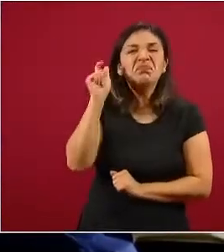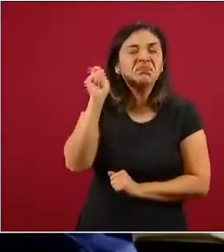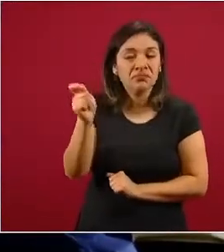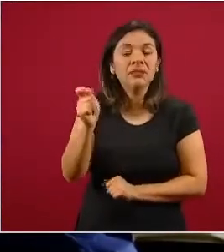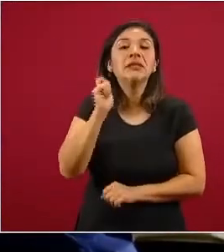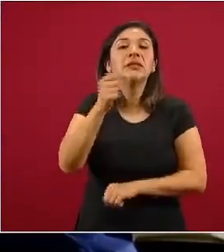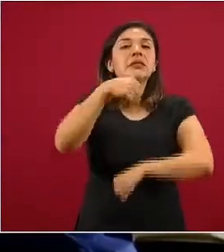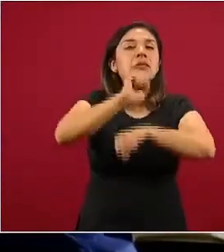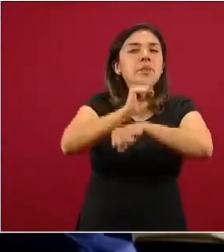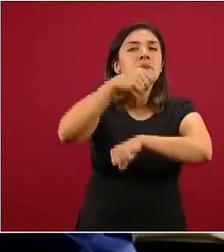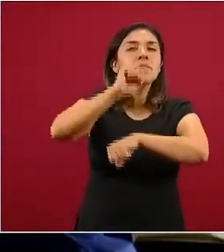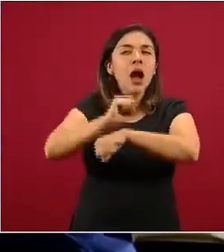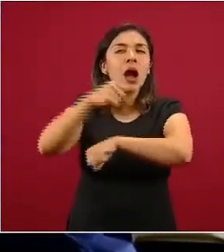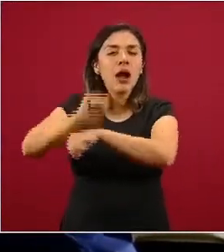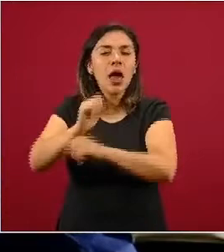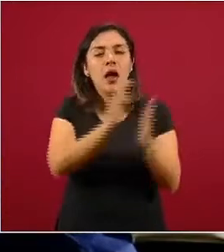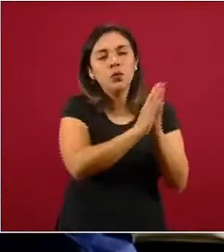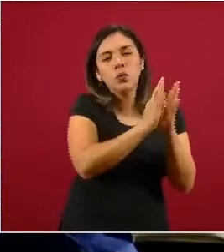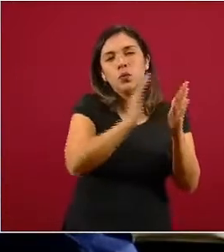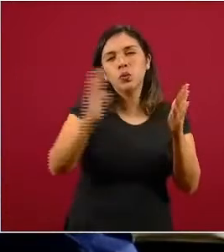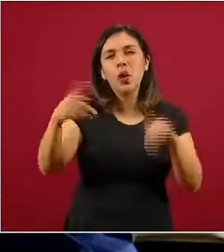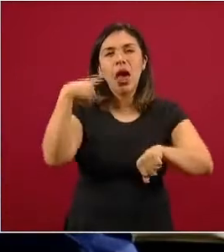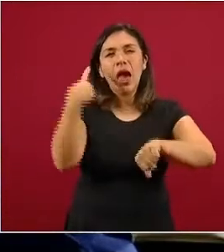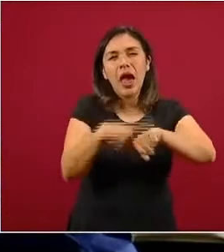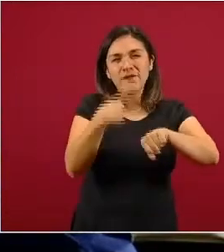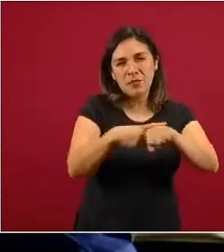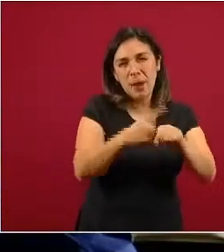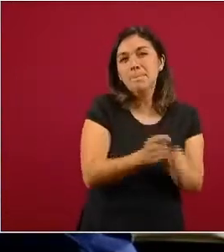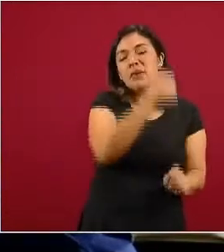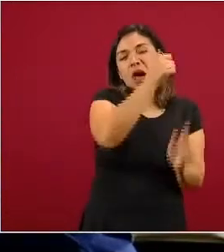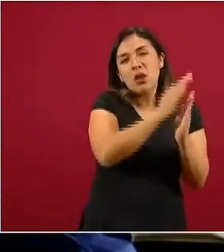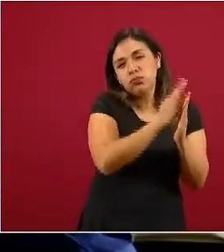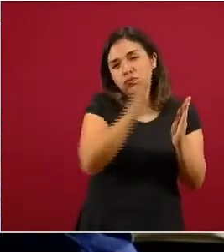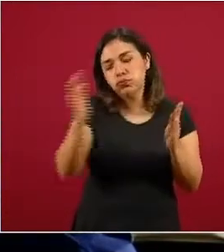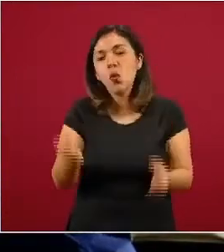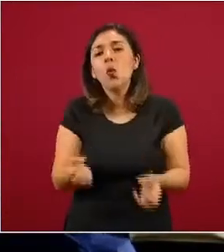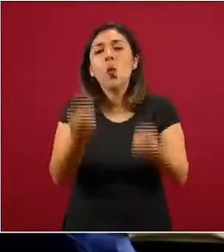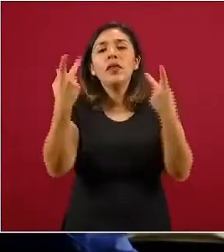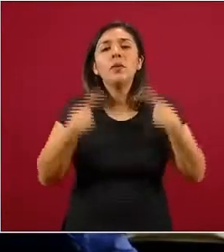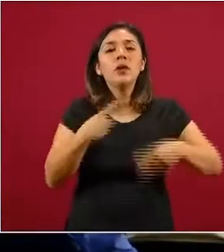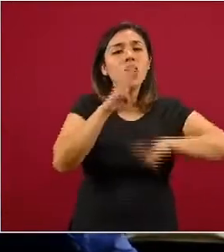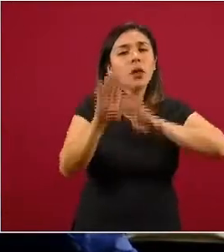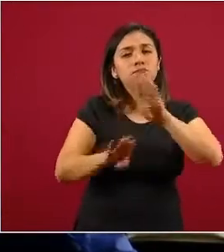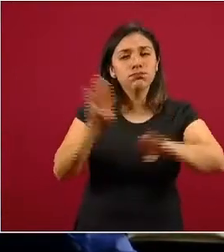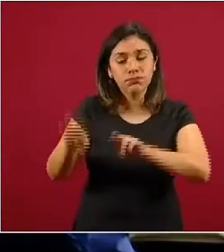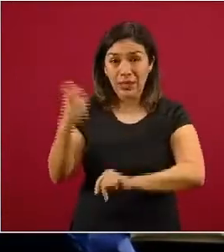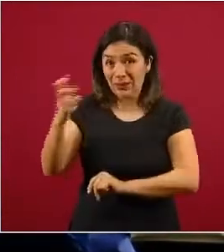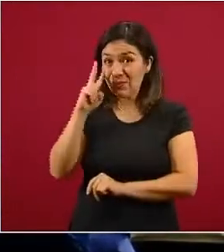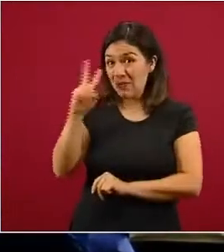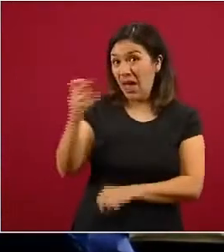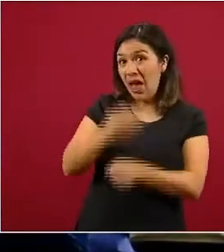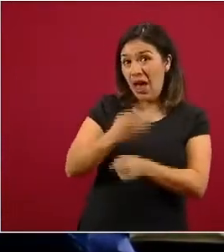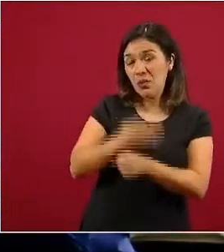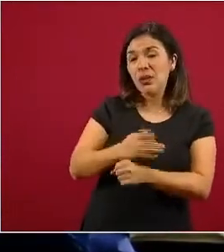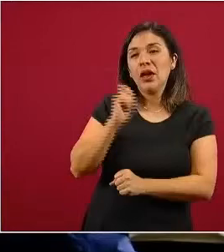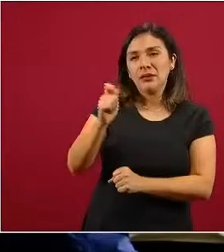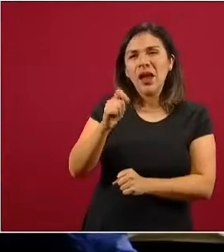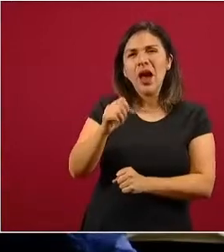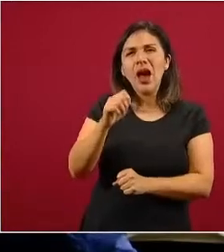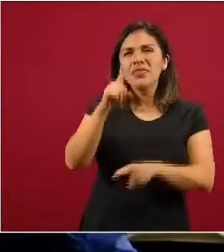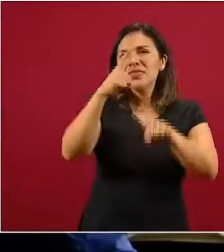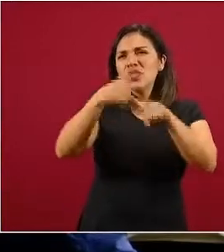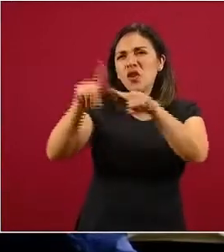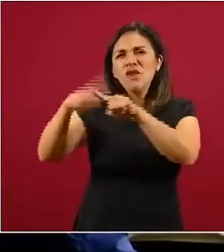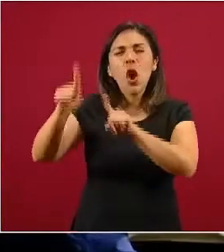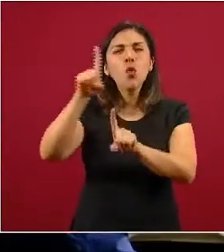tenga un 85% de lo que se espera y está bien definido en el boletín para que este estado pueda ser incluido.